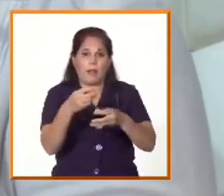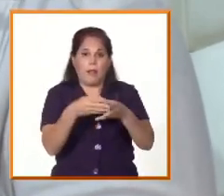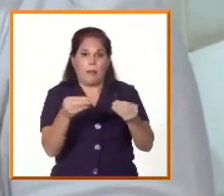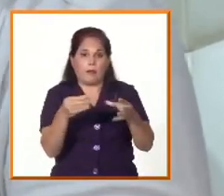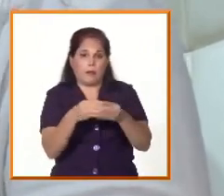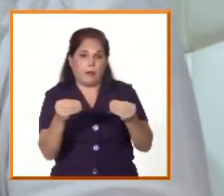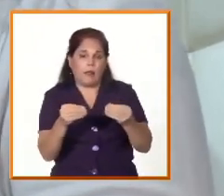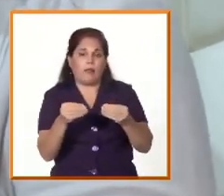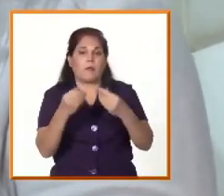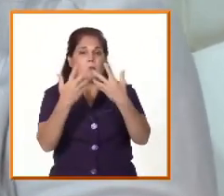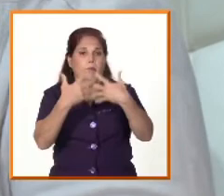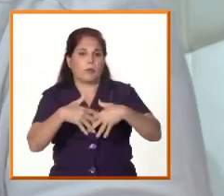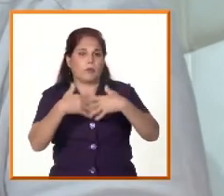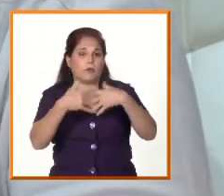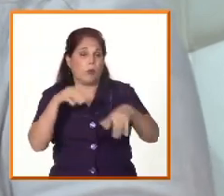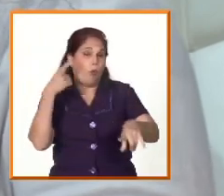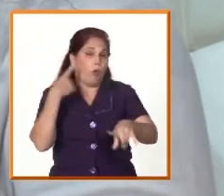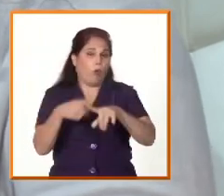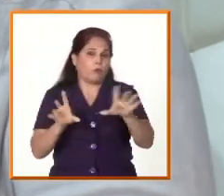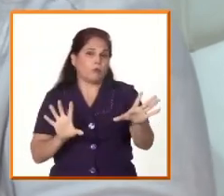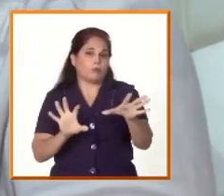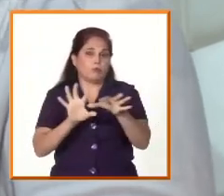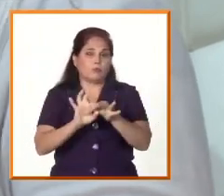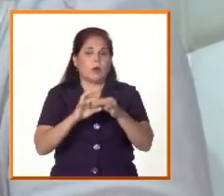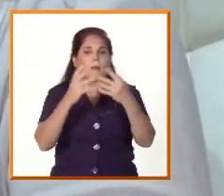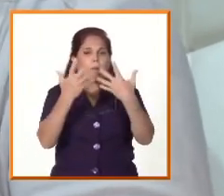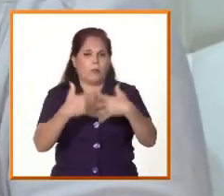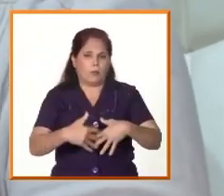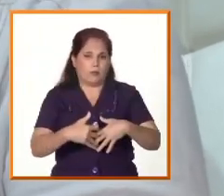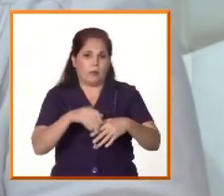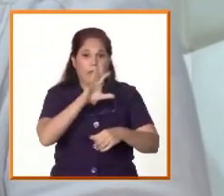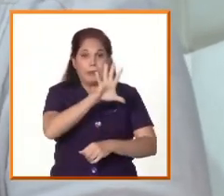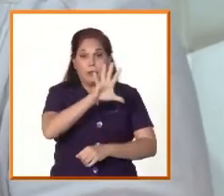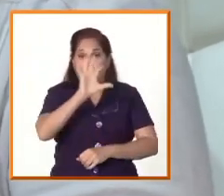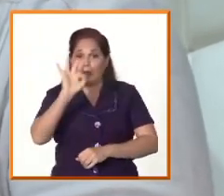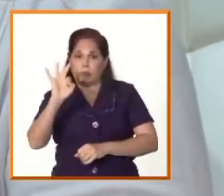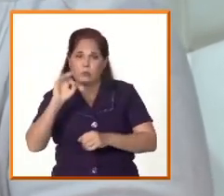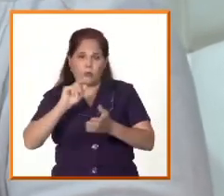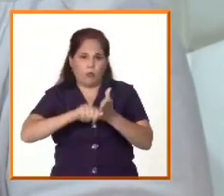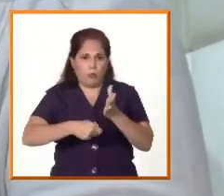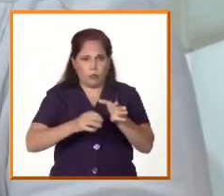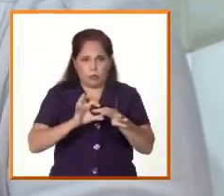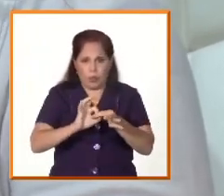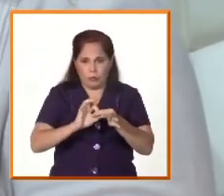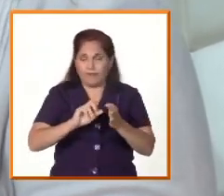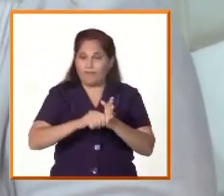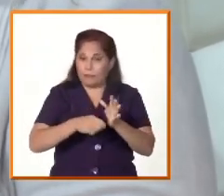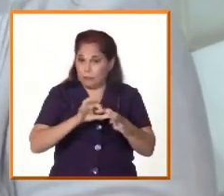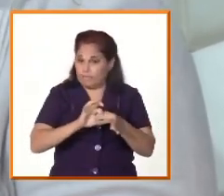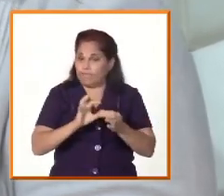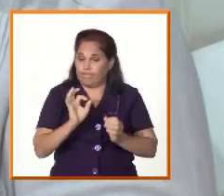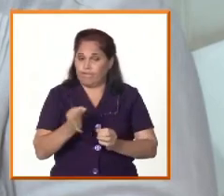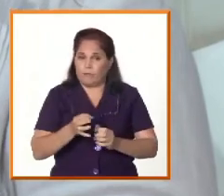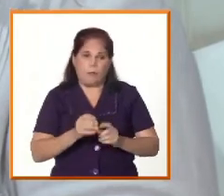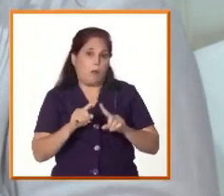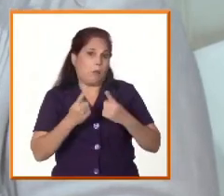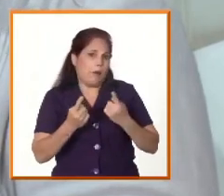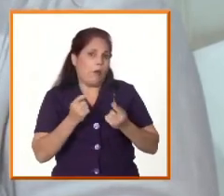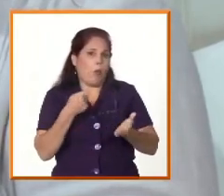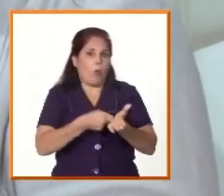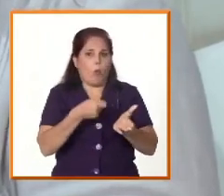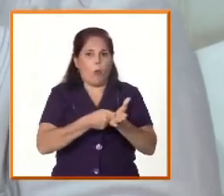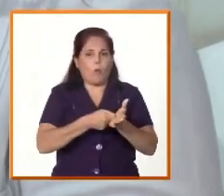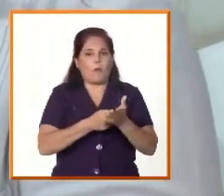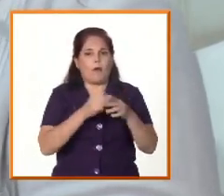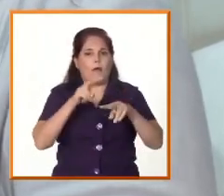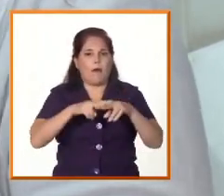y segundo de encadenamiento productivo nosotros tenemos hoy más de 58 contratos más de 58 contratos para la compra de harina